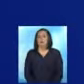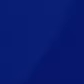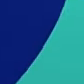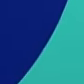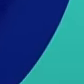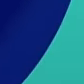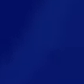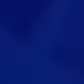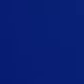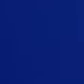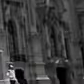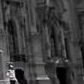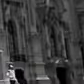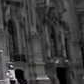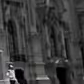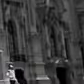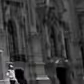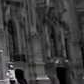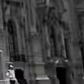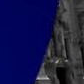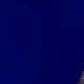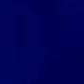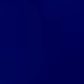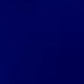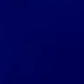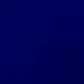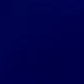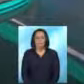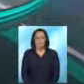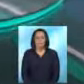amado cuando te amé.